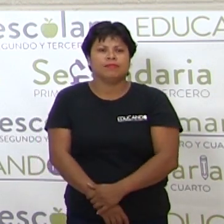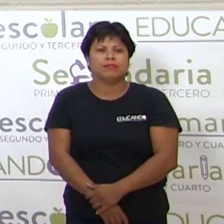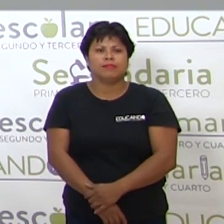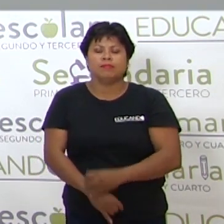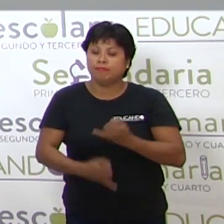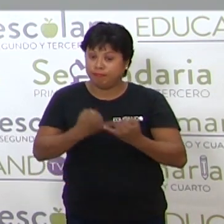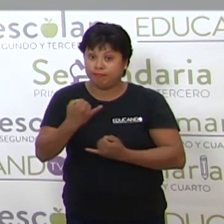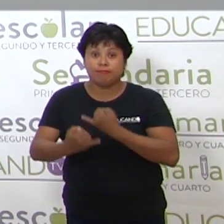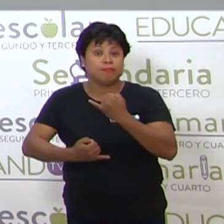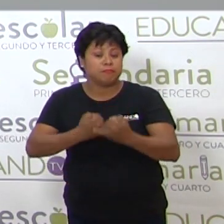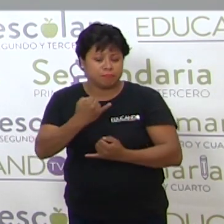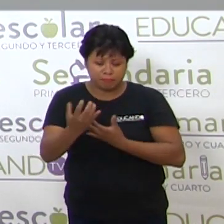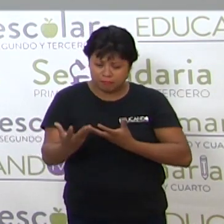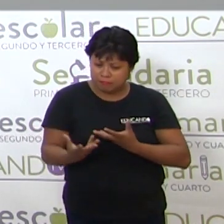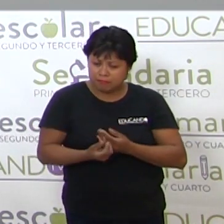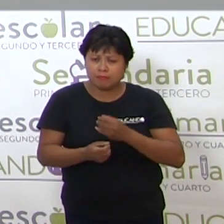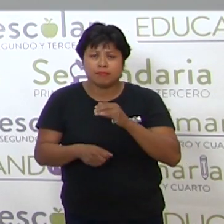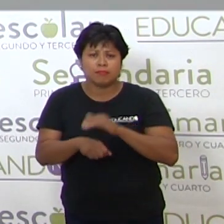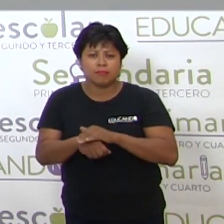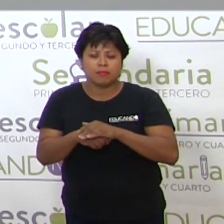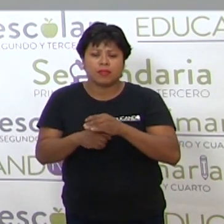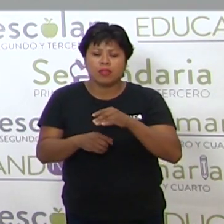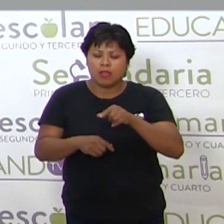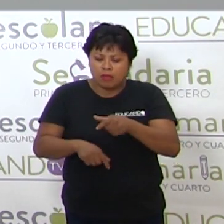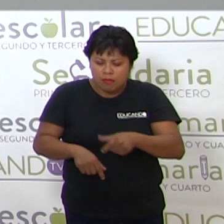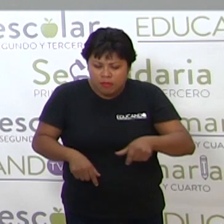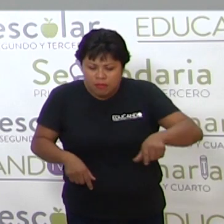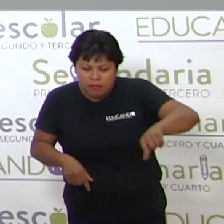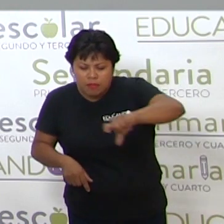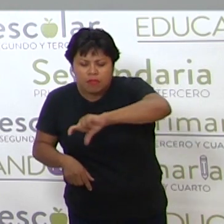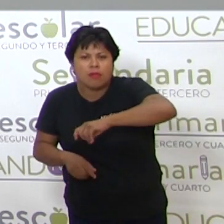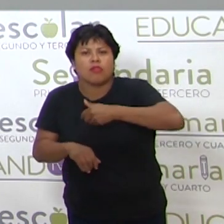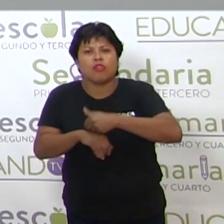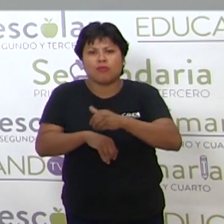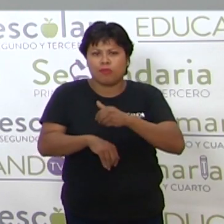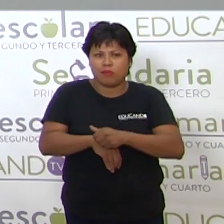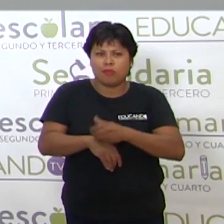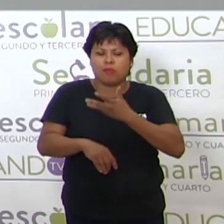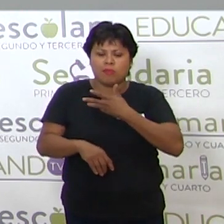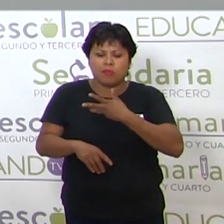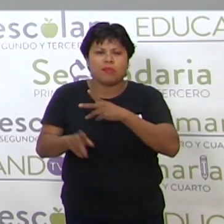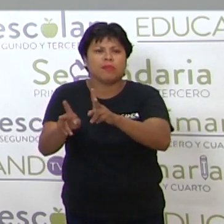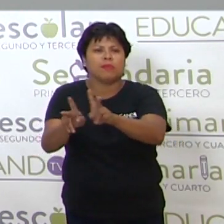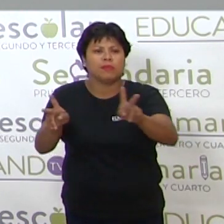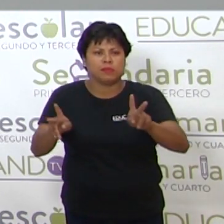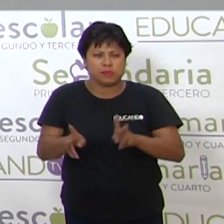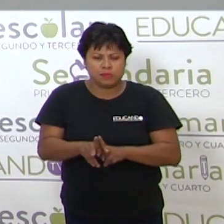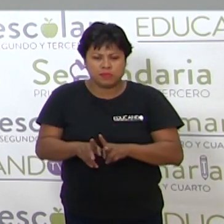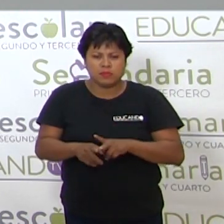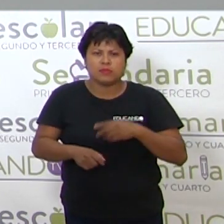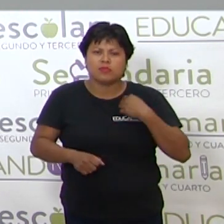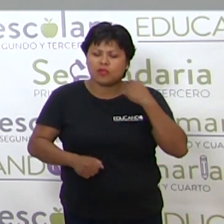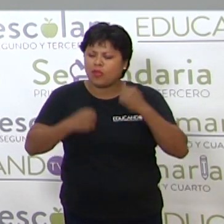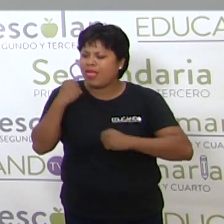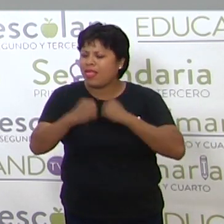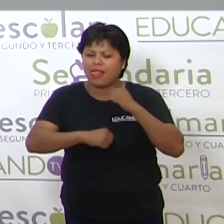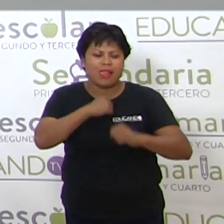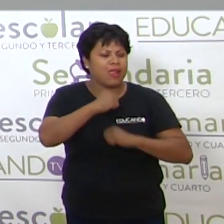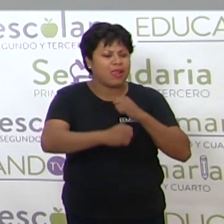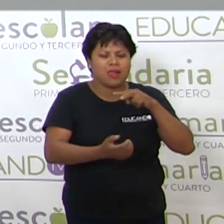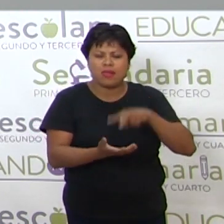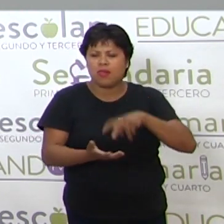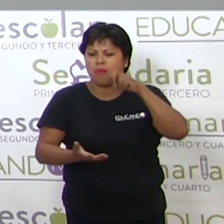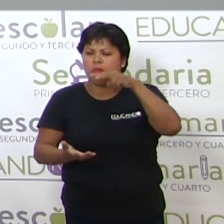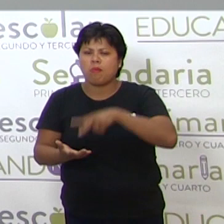jugué con ellos al caracol de números que está en el patio corrí y salté